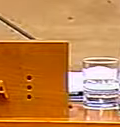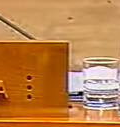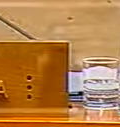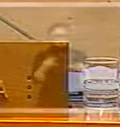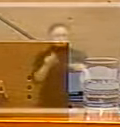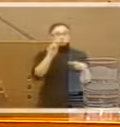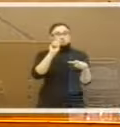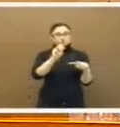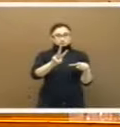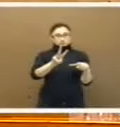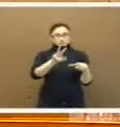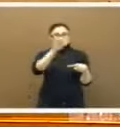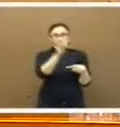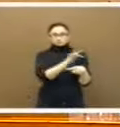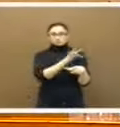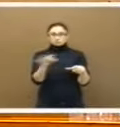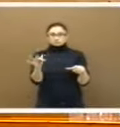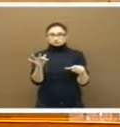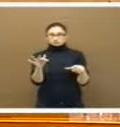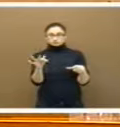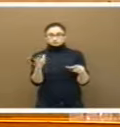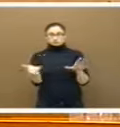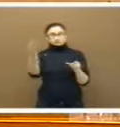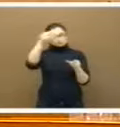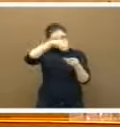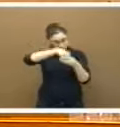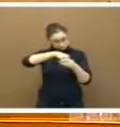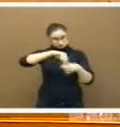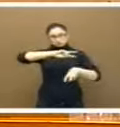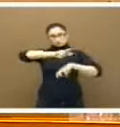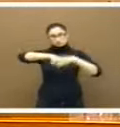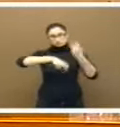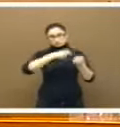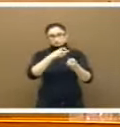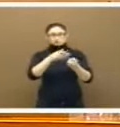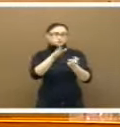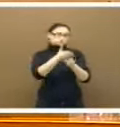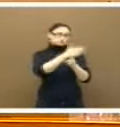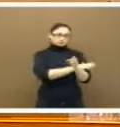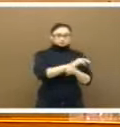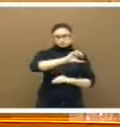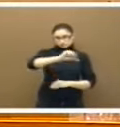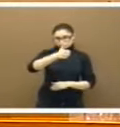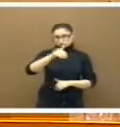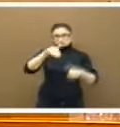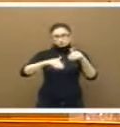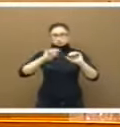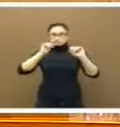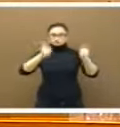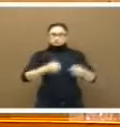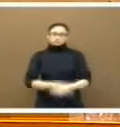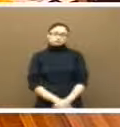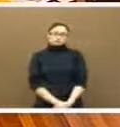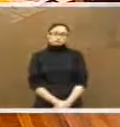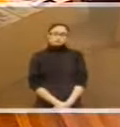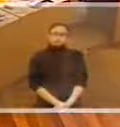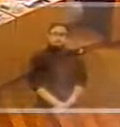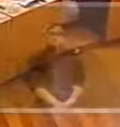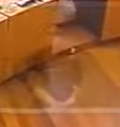número 13 en su conjunto con la incorporación de las enmiendas que han sido aprobadas. Entramos en votación.